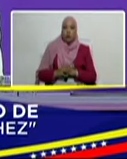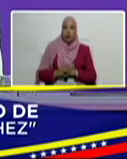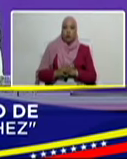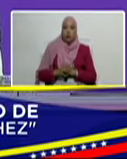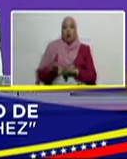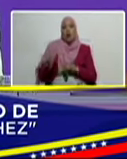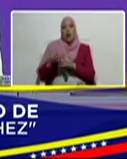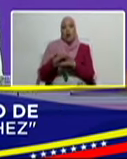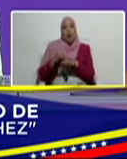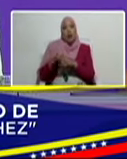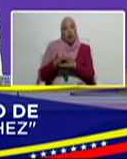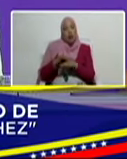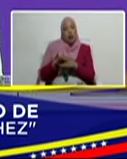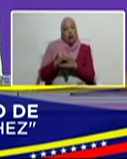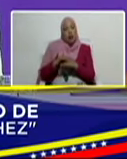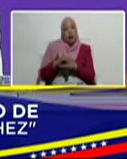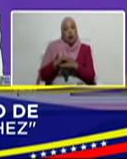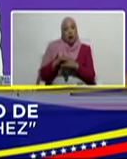Ministras,